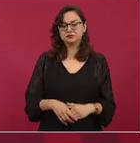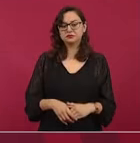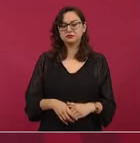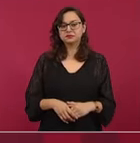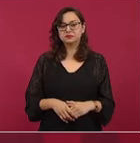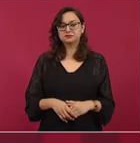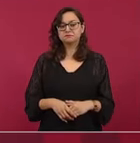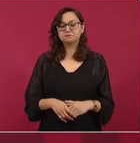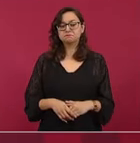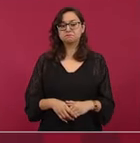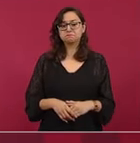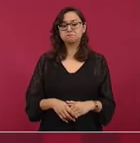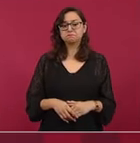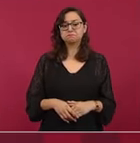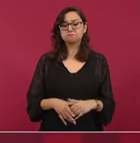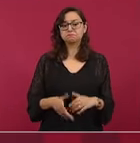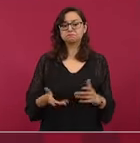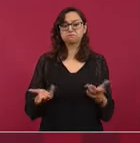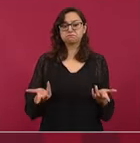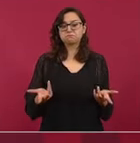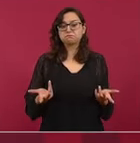Que